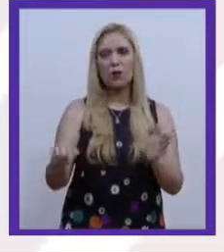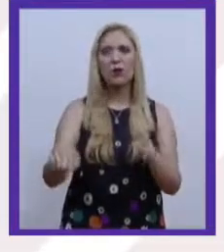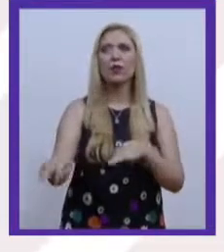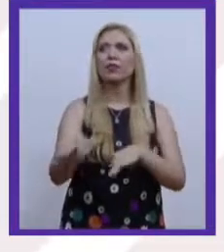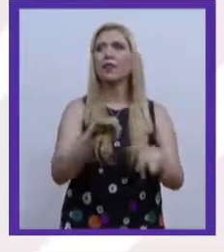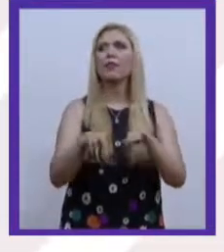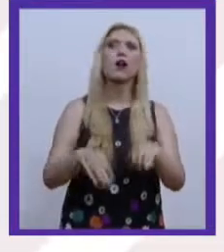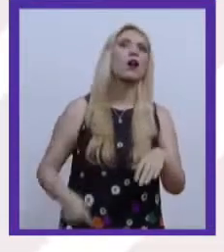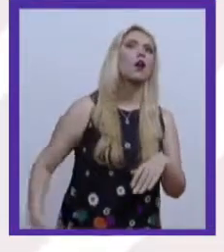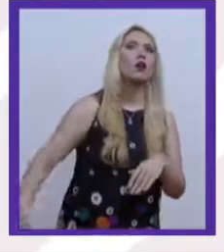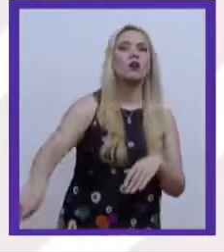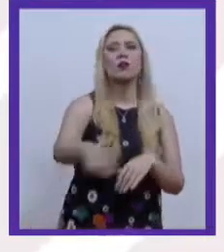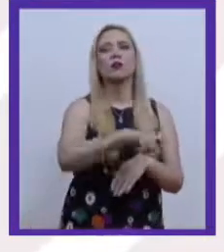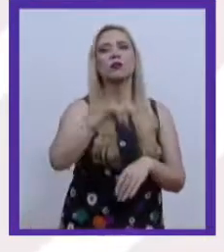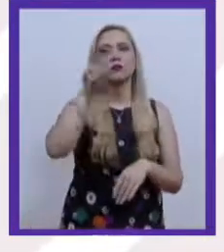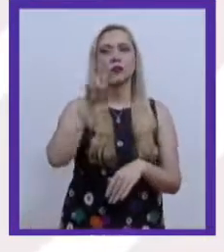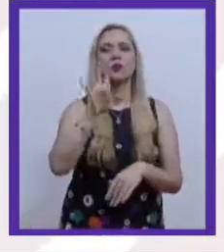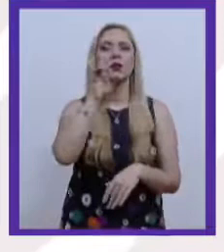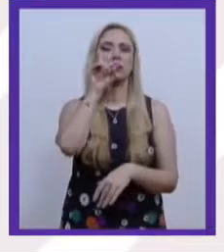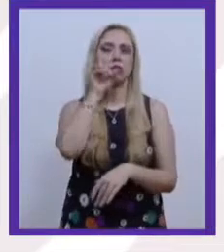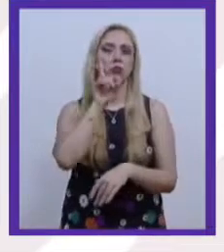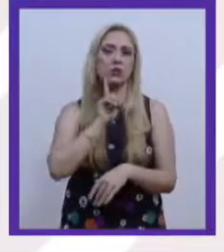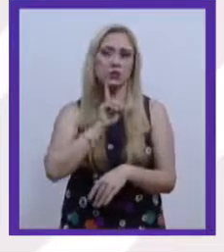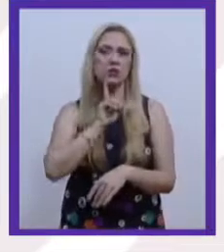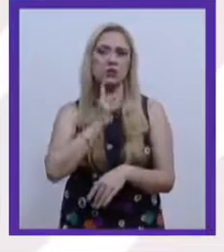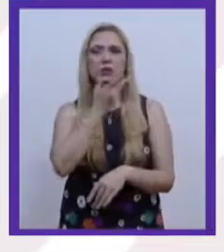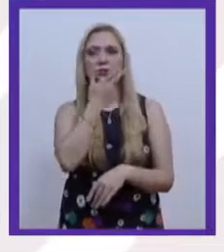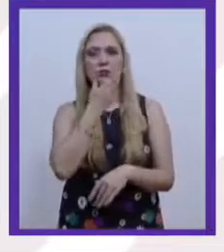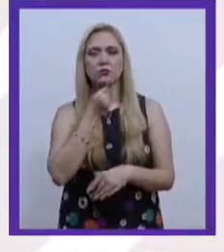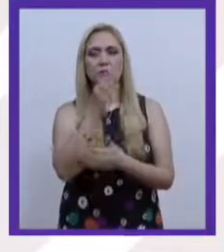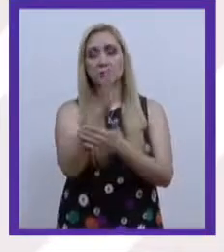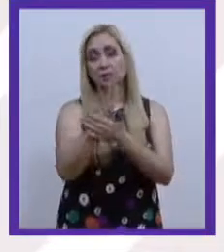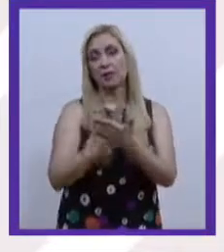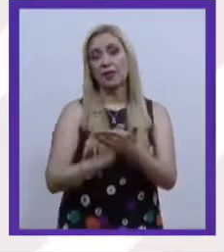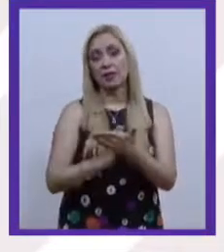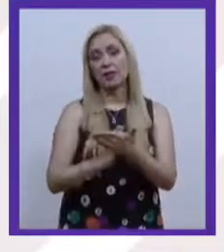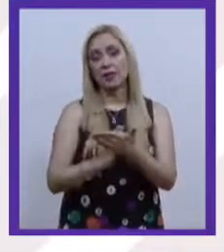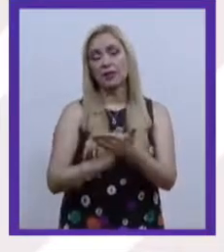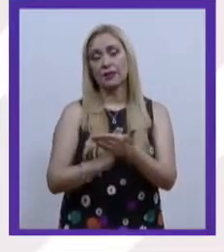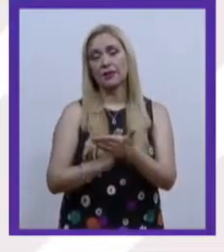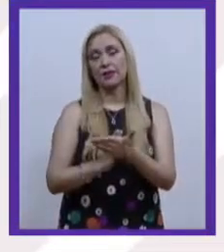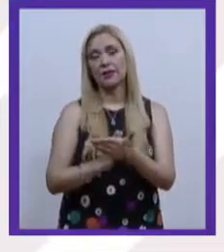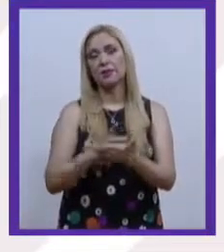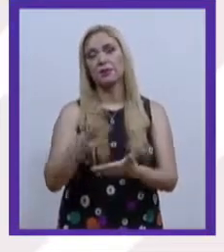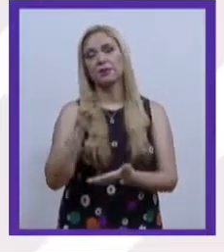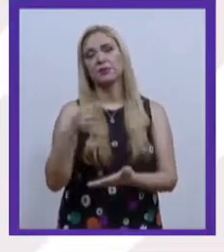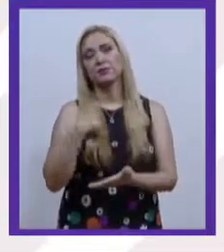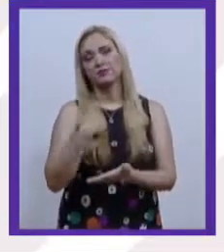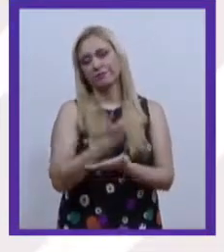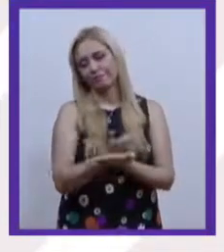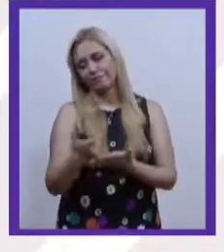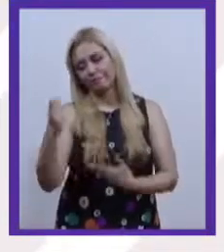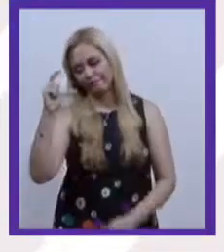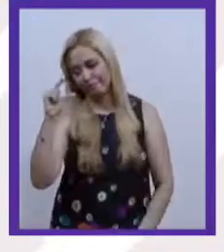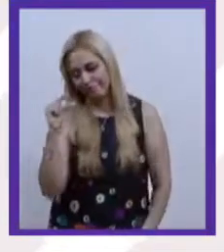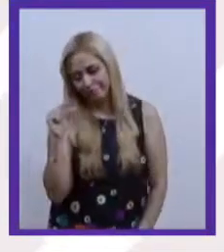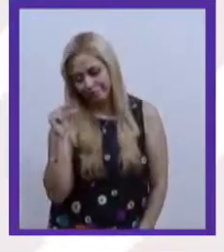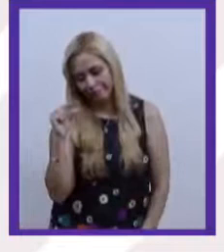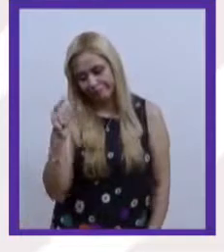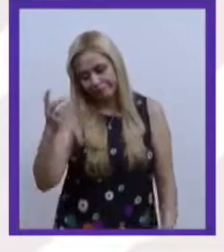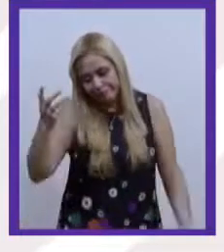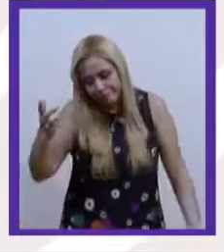casi la mitad, digamos, de las trabajadoras y los trabajadores, porque nomás que a nosotros nos tocan los salarios más bajos y nos toca la